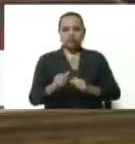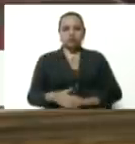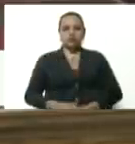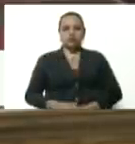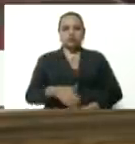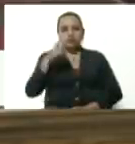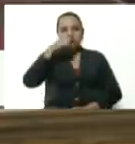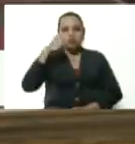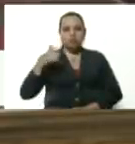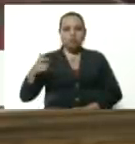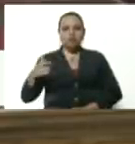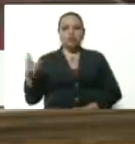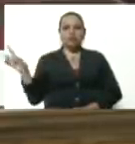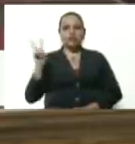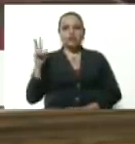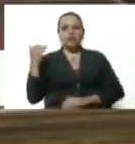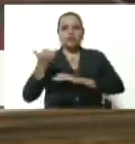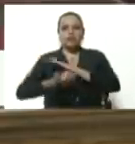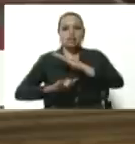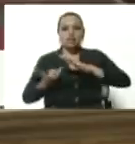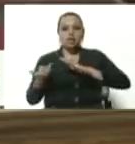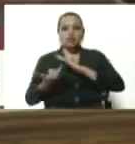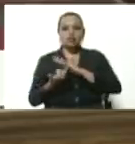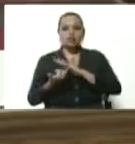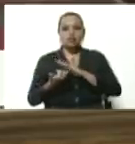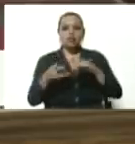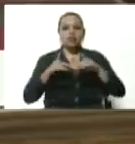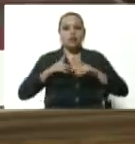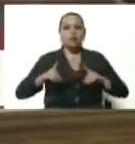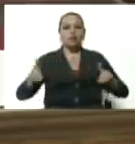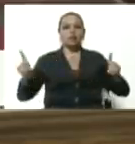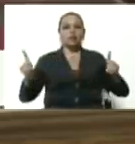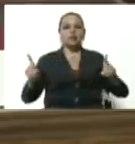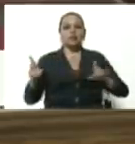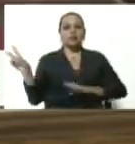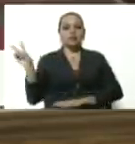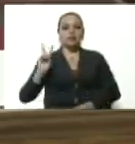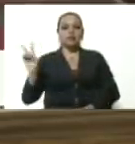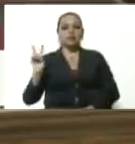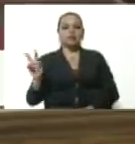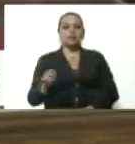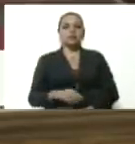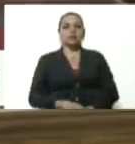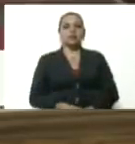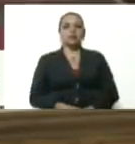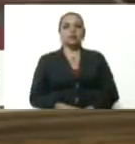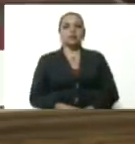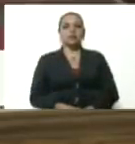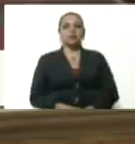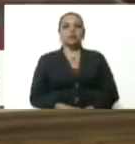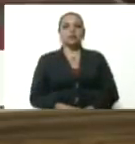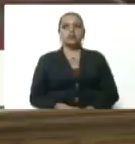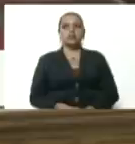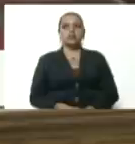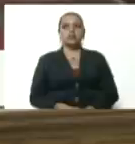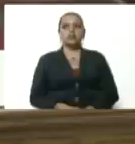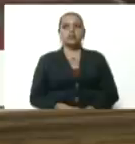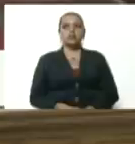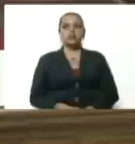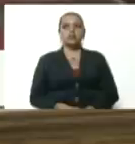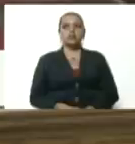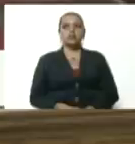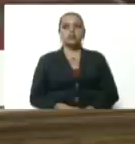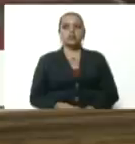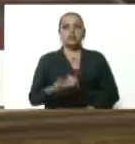del pueblo y las instituciones democráticas de la República Bolivariana de Venezuela, que les